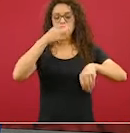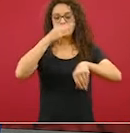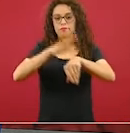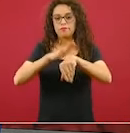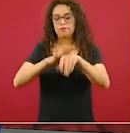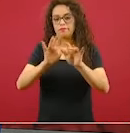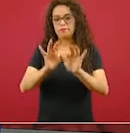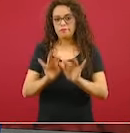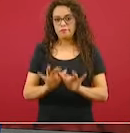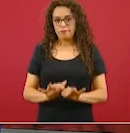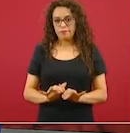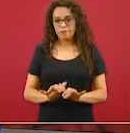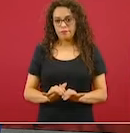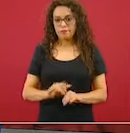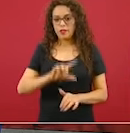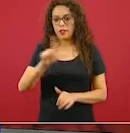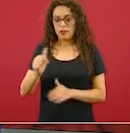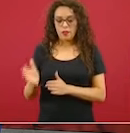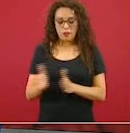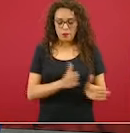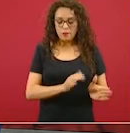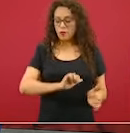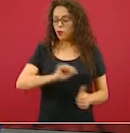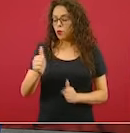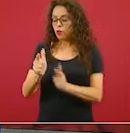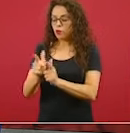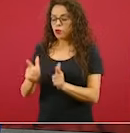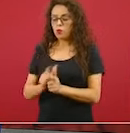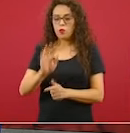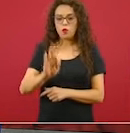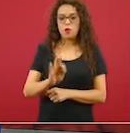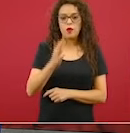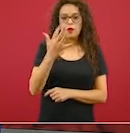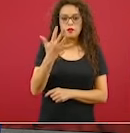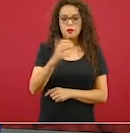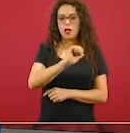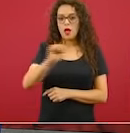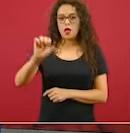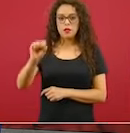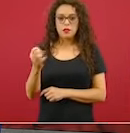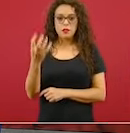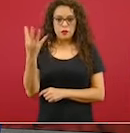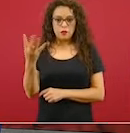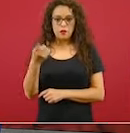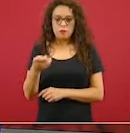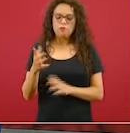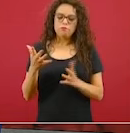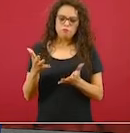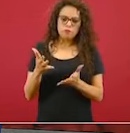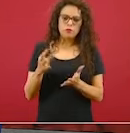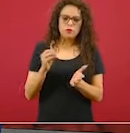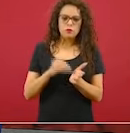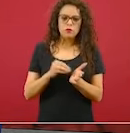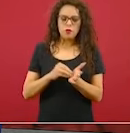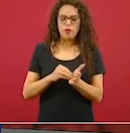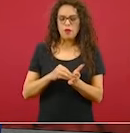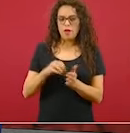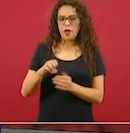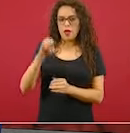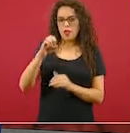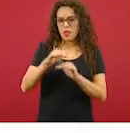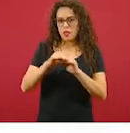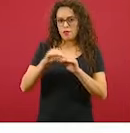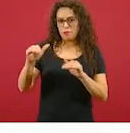notificados, seguidos de un grupo de 45 a 64, en donde todavía se considera una edad en donde